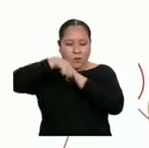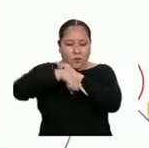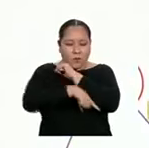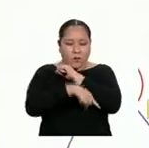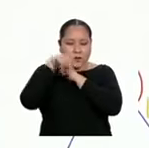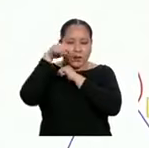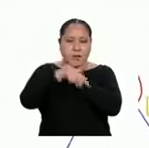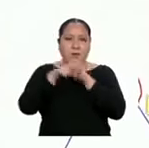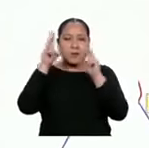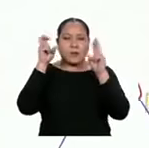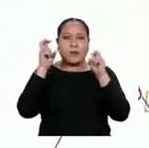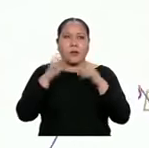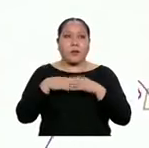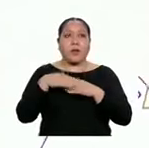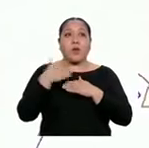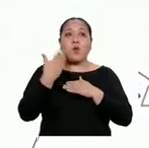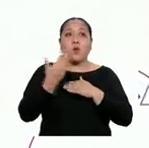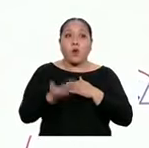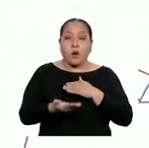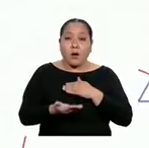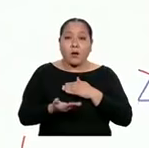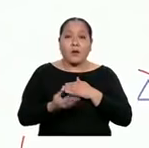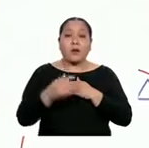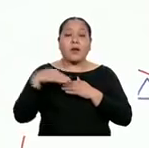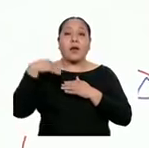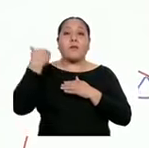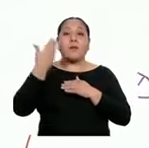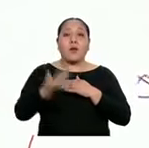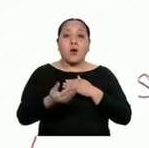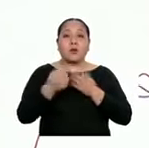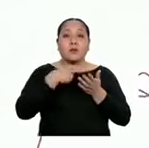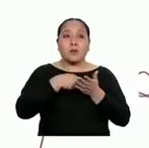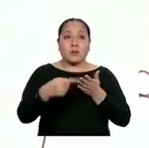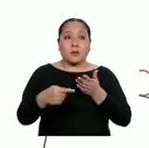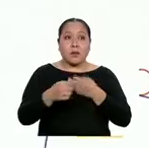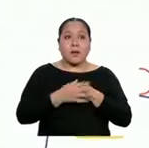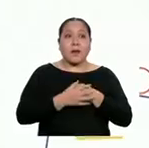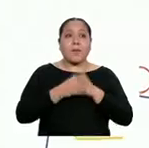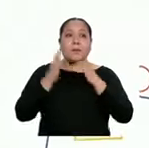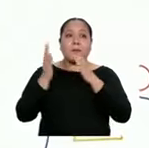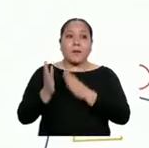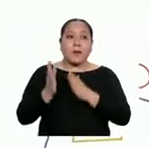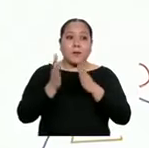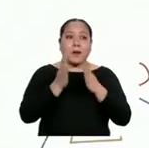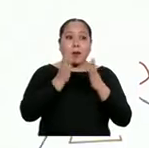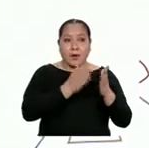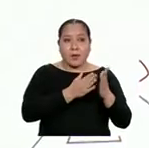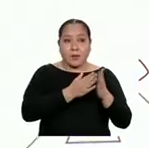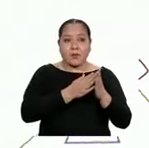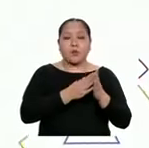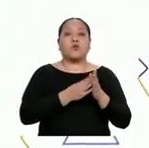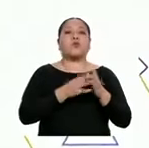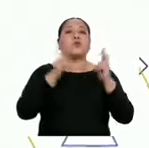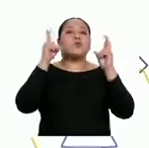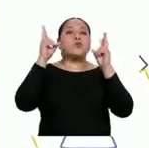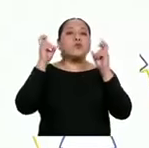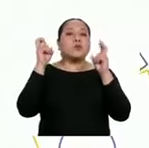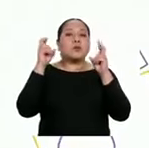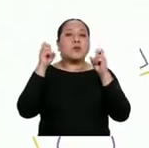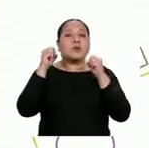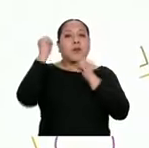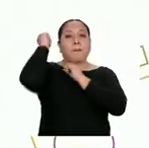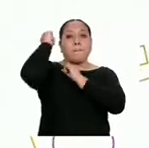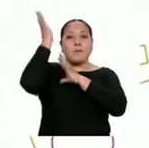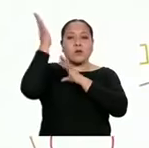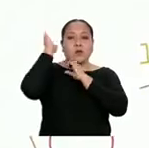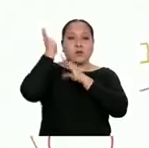tema. Luego, durante la siguiente semana, elaboraremos un texto expositivo.